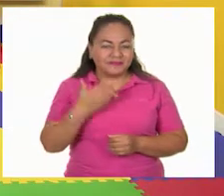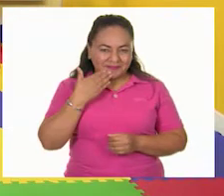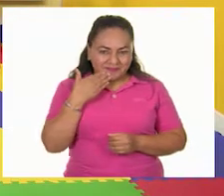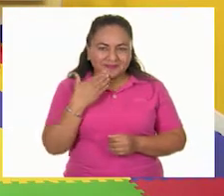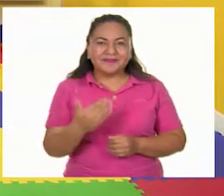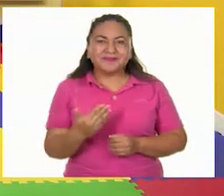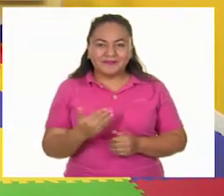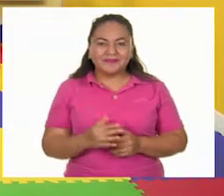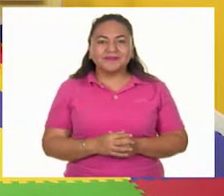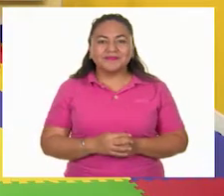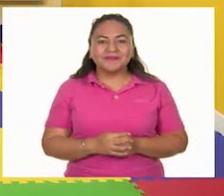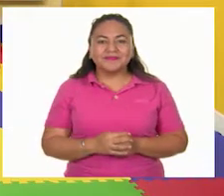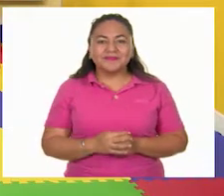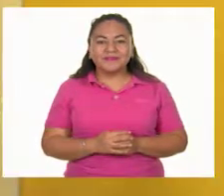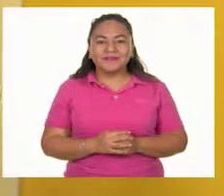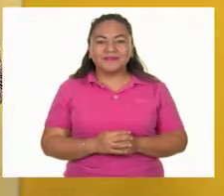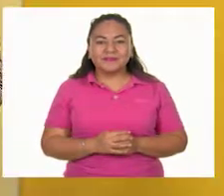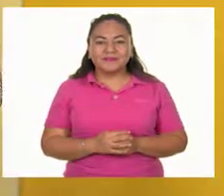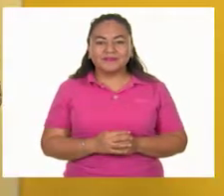bien!